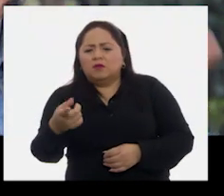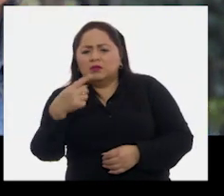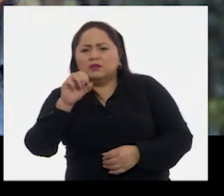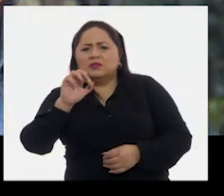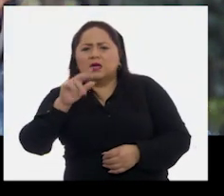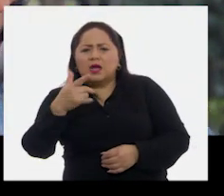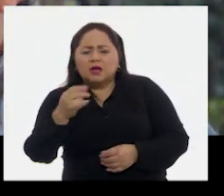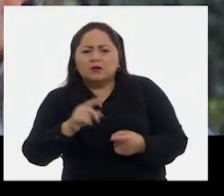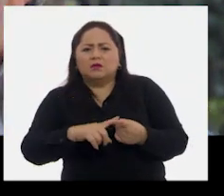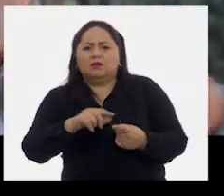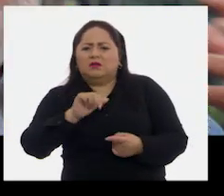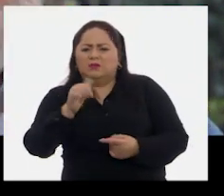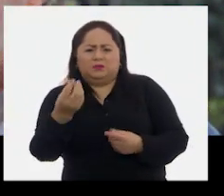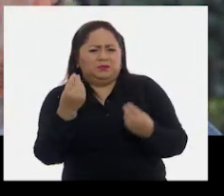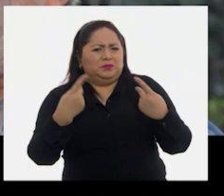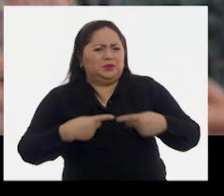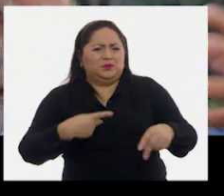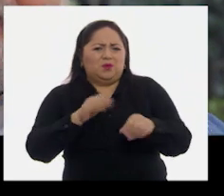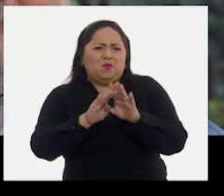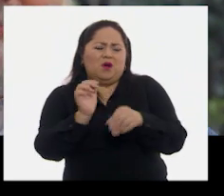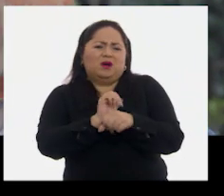Sergio Eisenstein, ¿verdad?